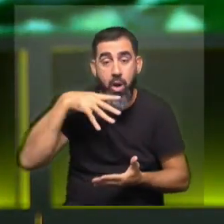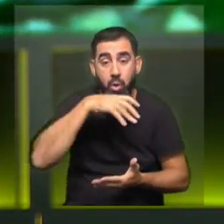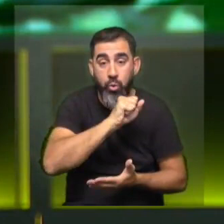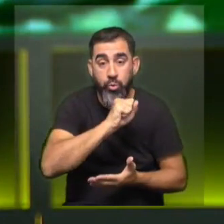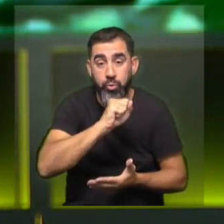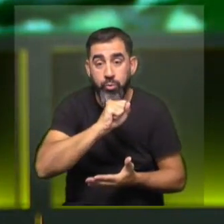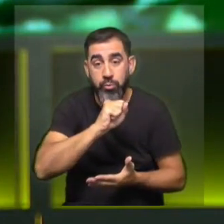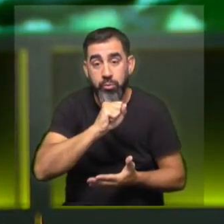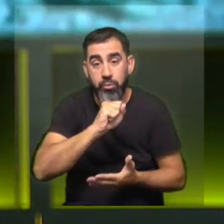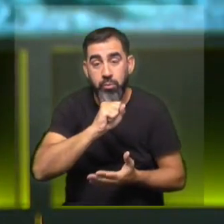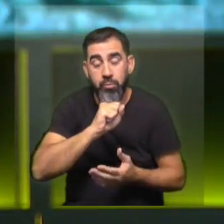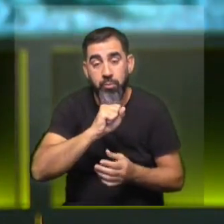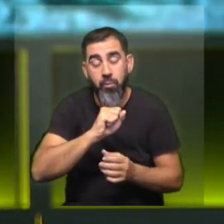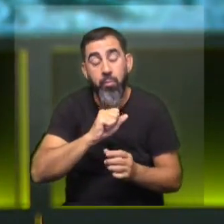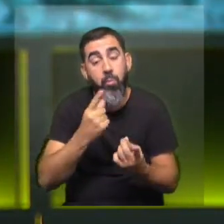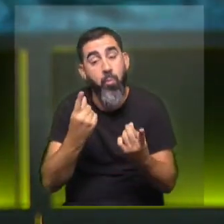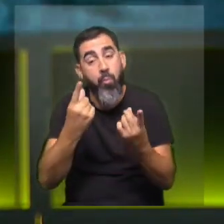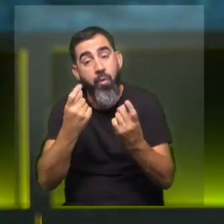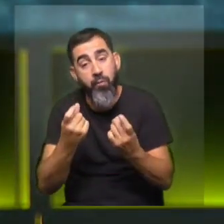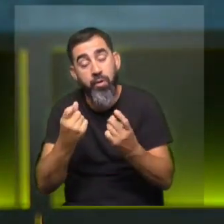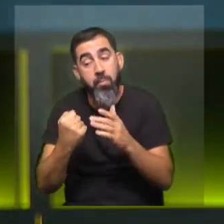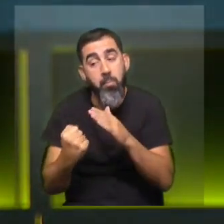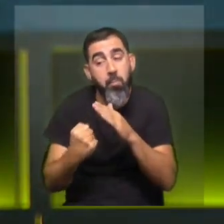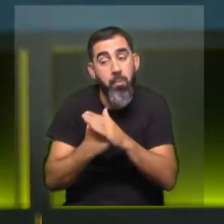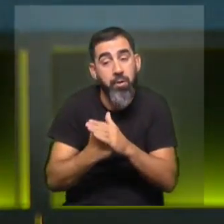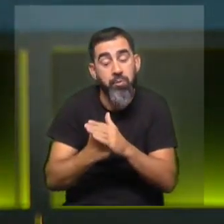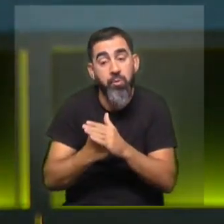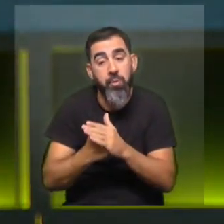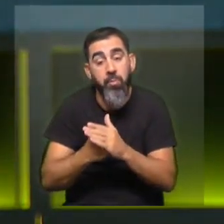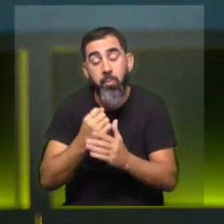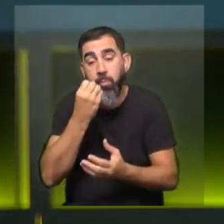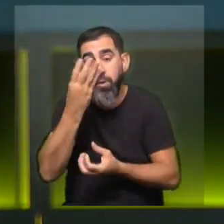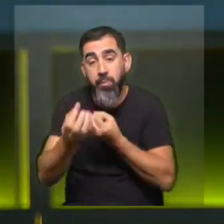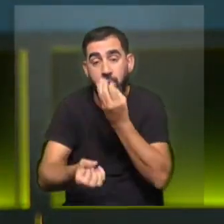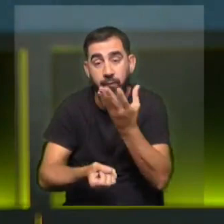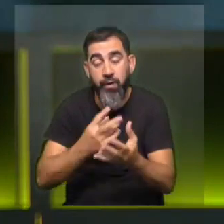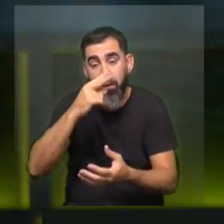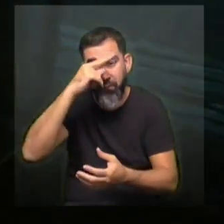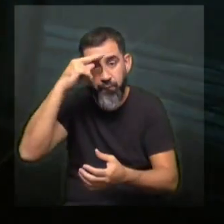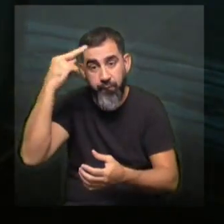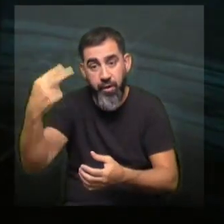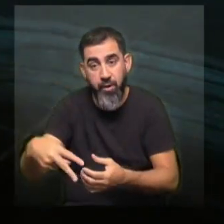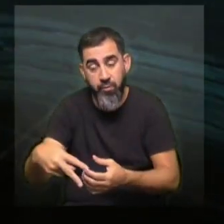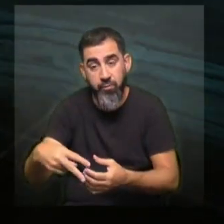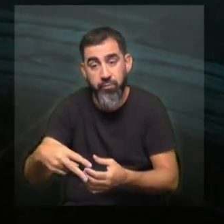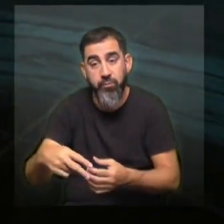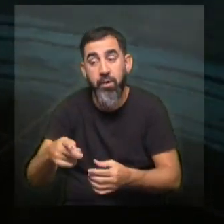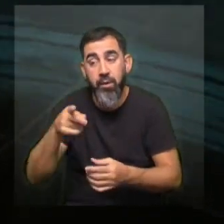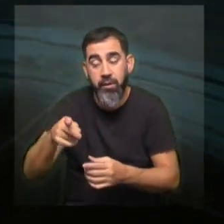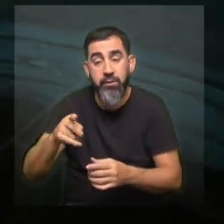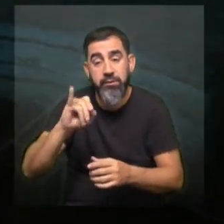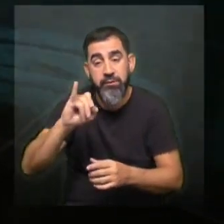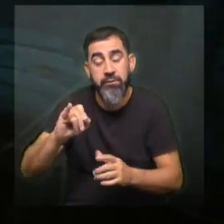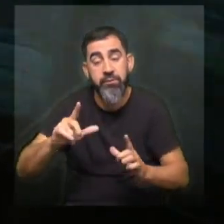Niño comience a acentuarse y con un pico en lo que es los meses de primavera y de verano, en donde estamos esperando,